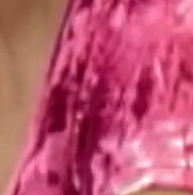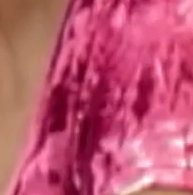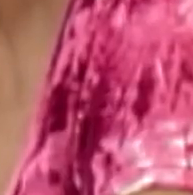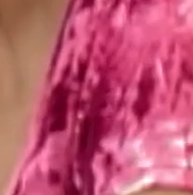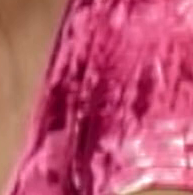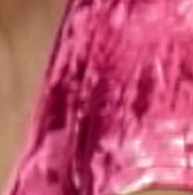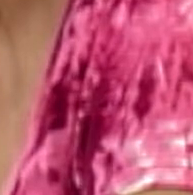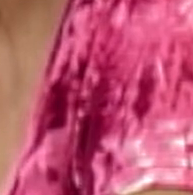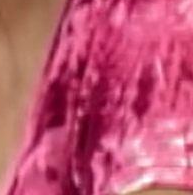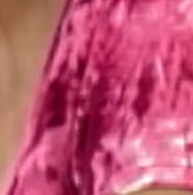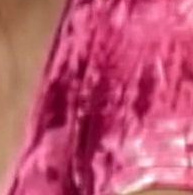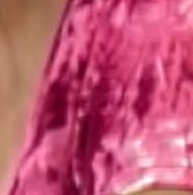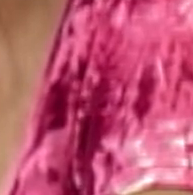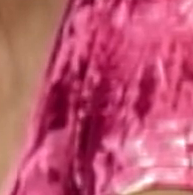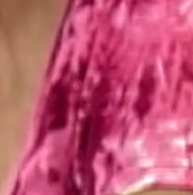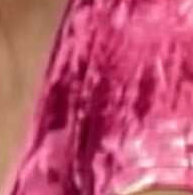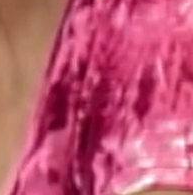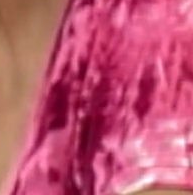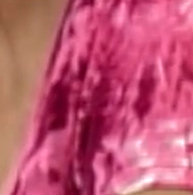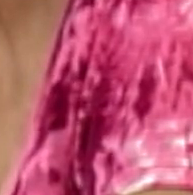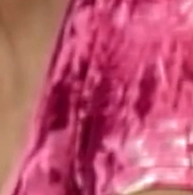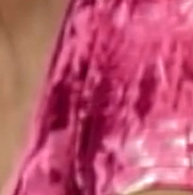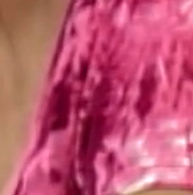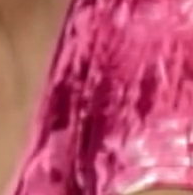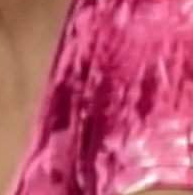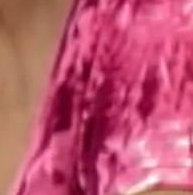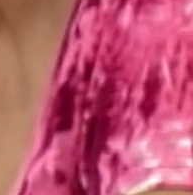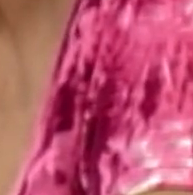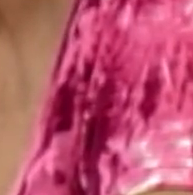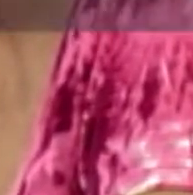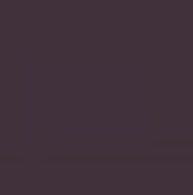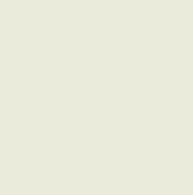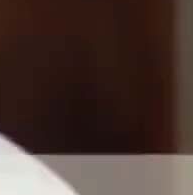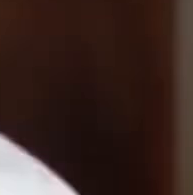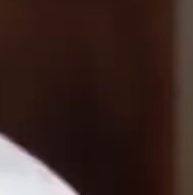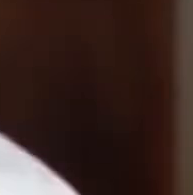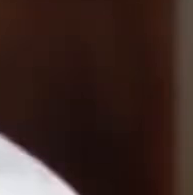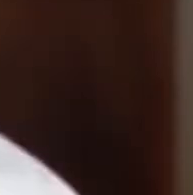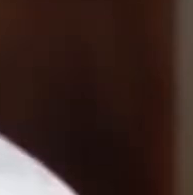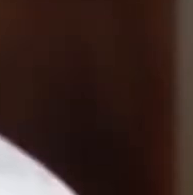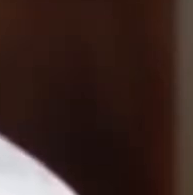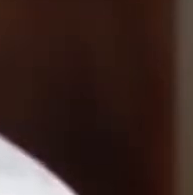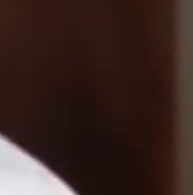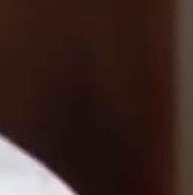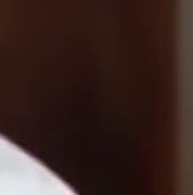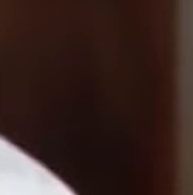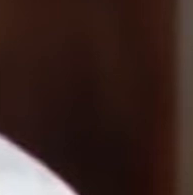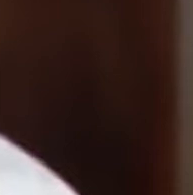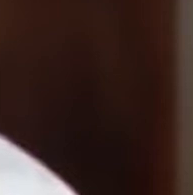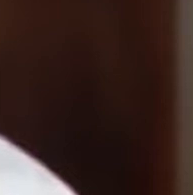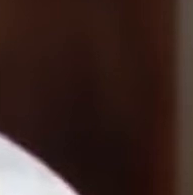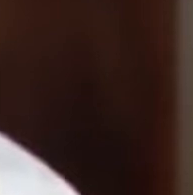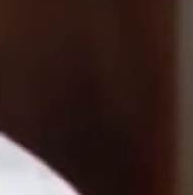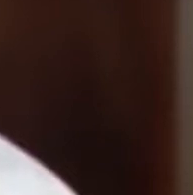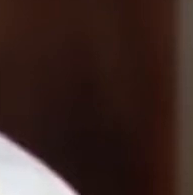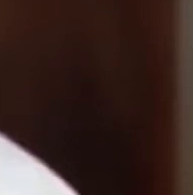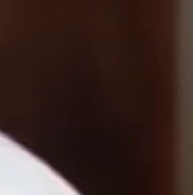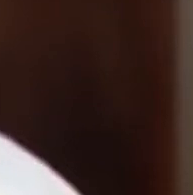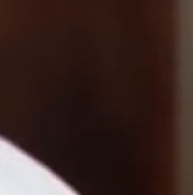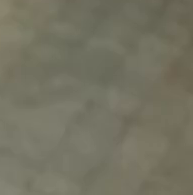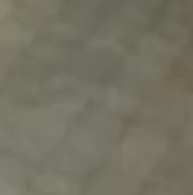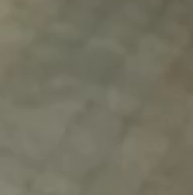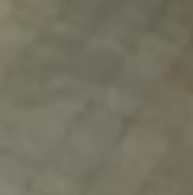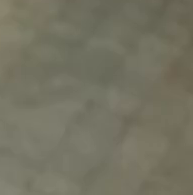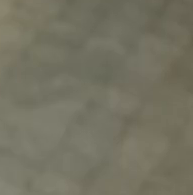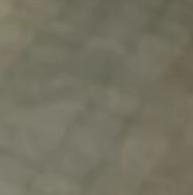alocada hacia un lugar que no hay una dirección. Hay que tener claridad acerca de cuáles son esos mandatos